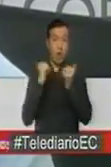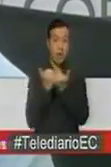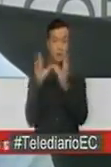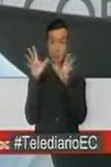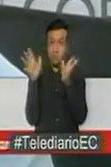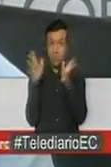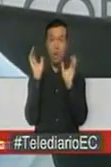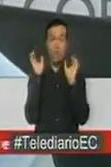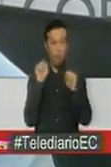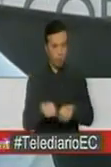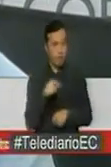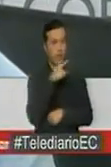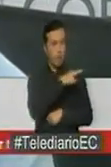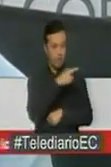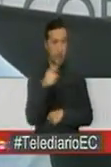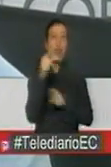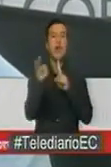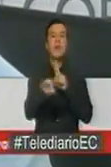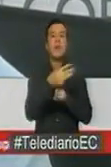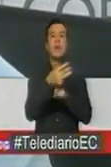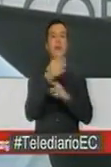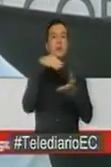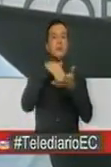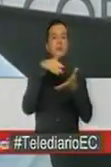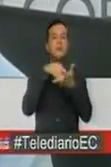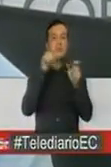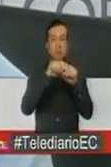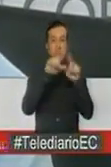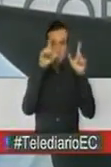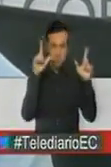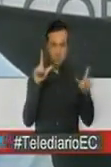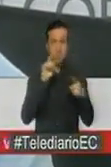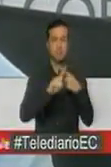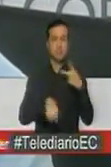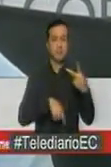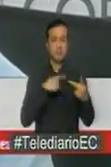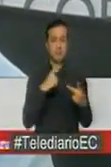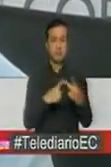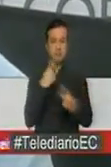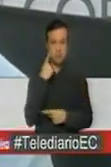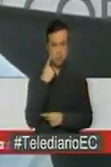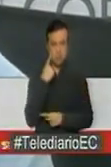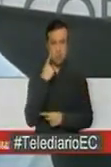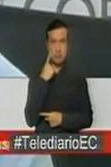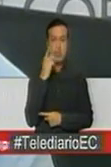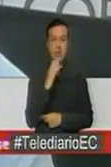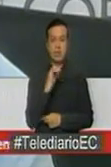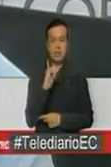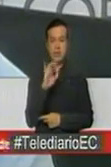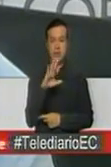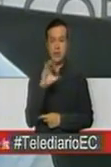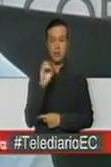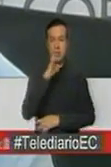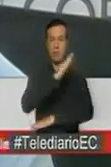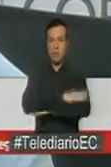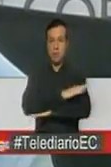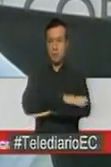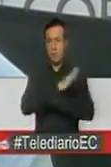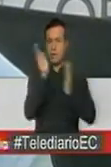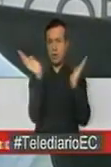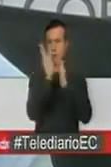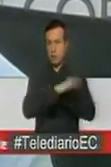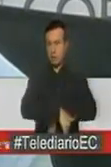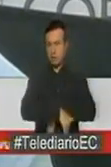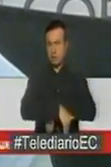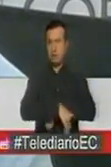de educación esté funcionando. Adicionalmente, hemos recibido por parte de Cisco también la plataforma gratuita